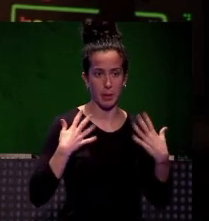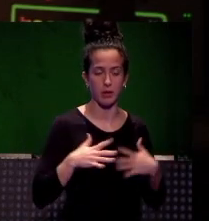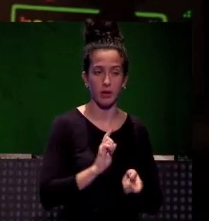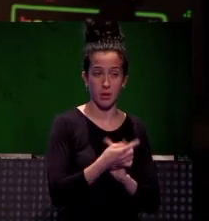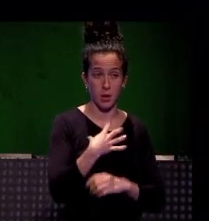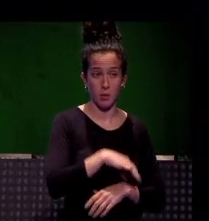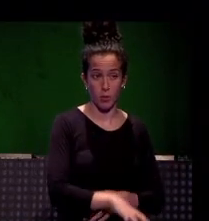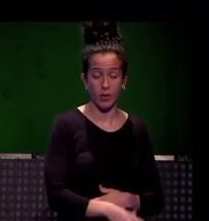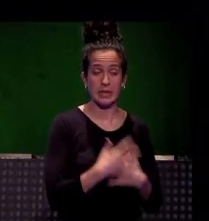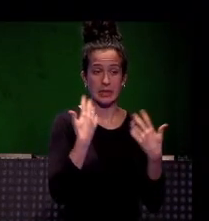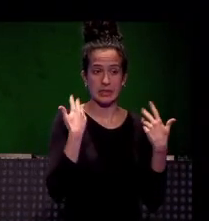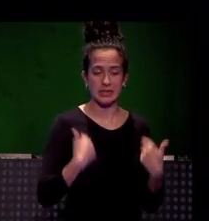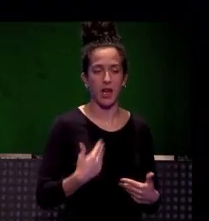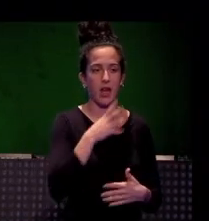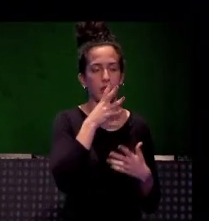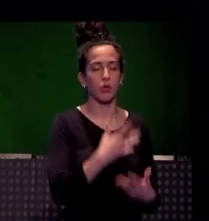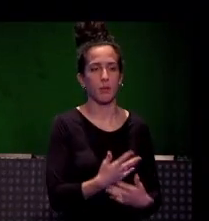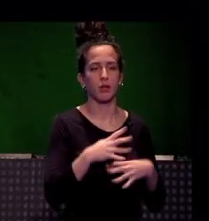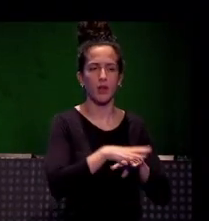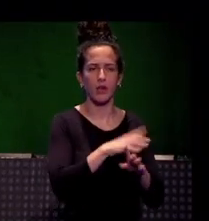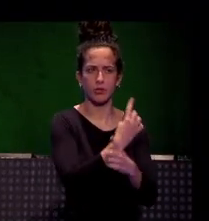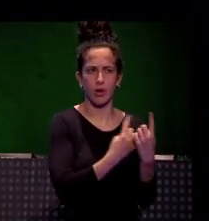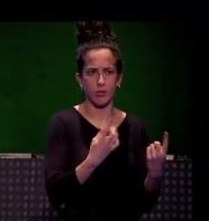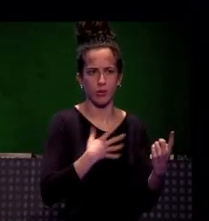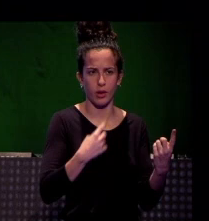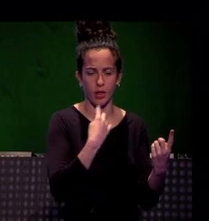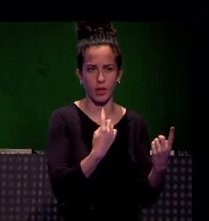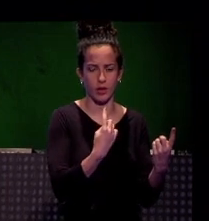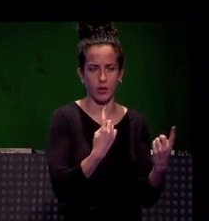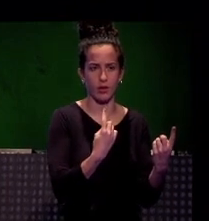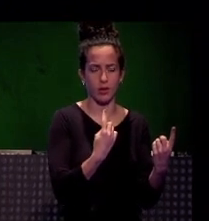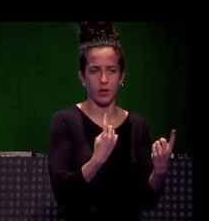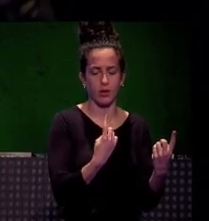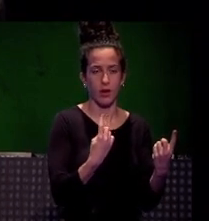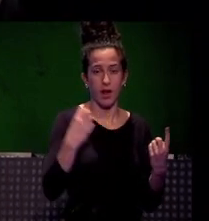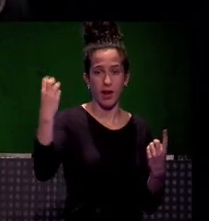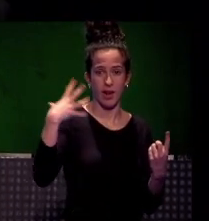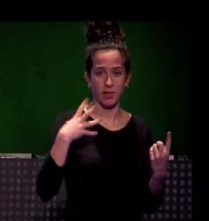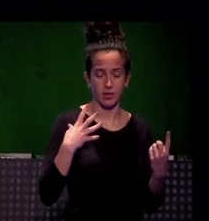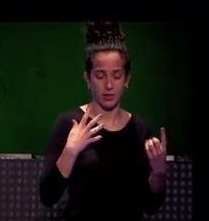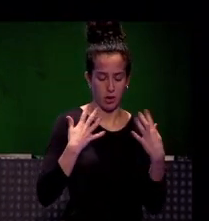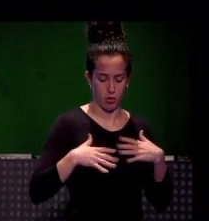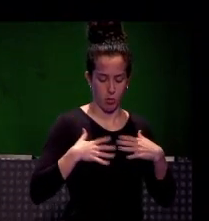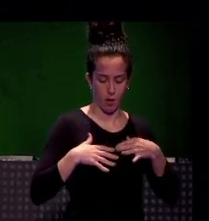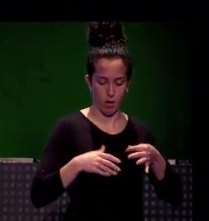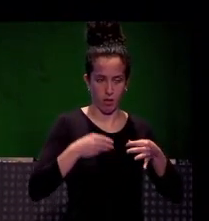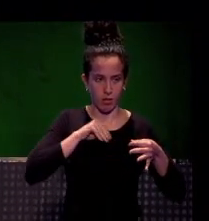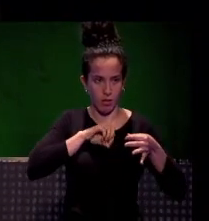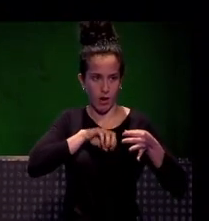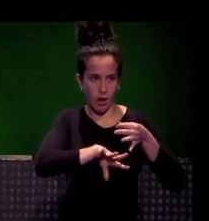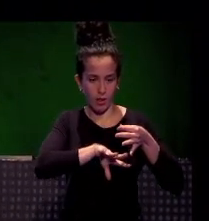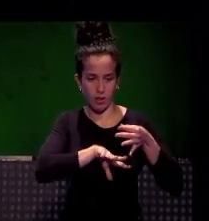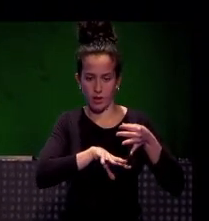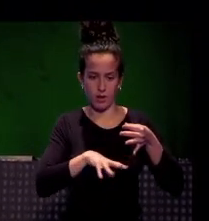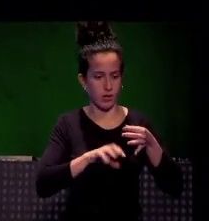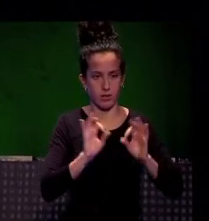algunos tejidos que no es que pongan los leds como estos por debajo sino que ya vienen con los leds